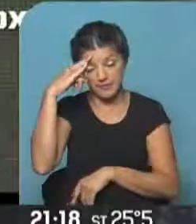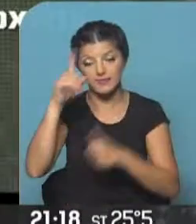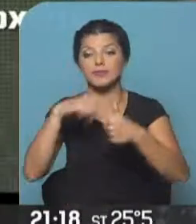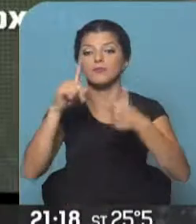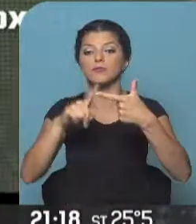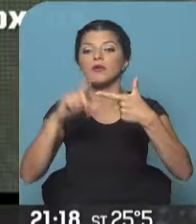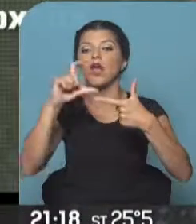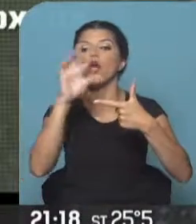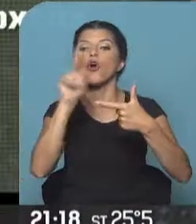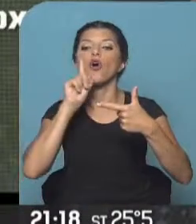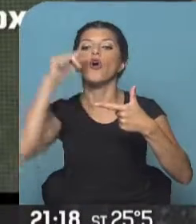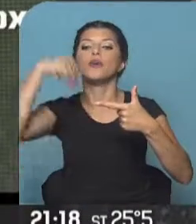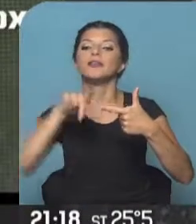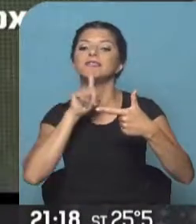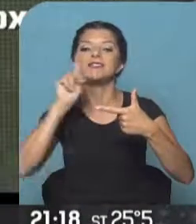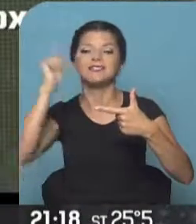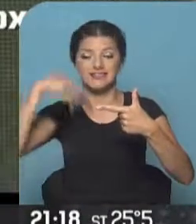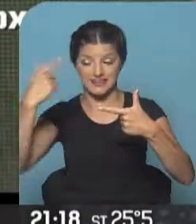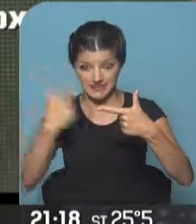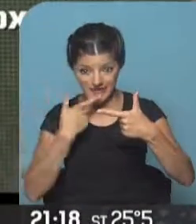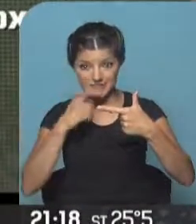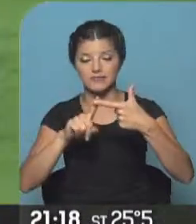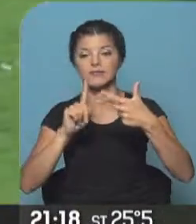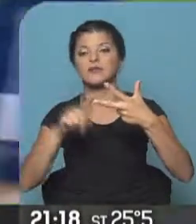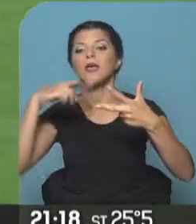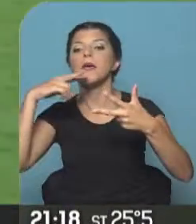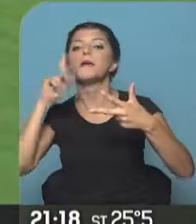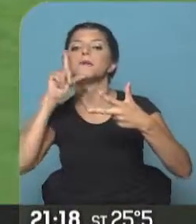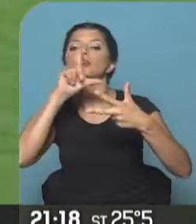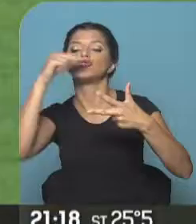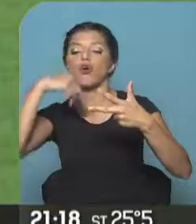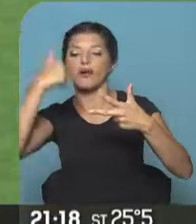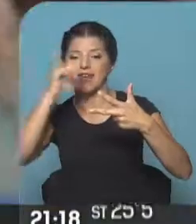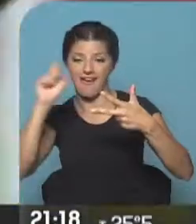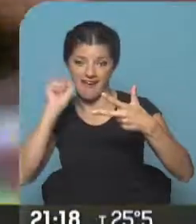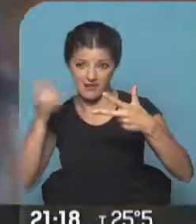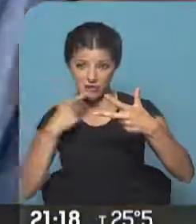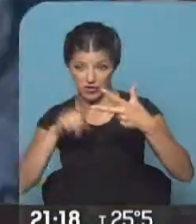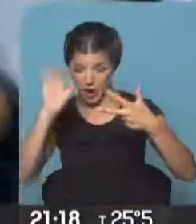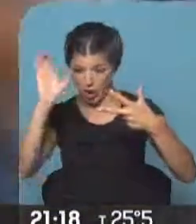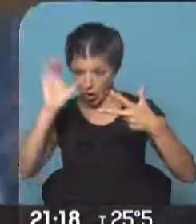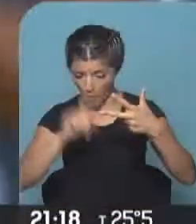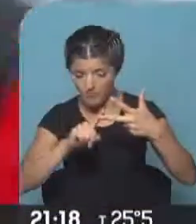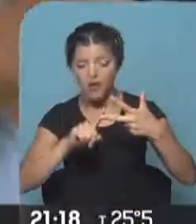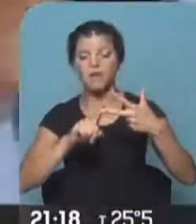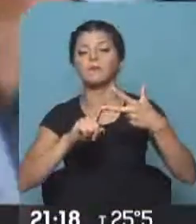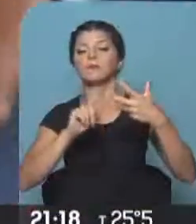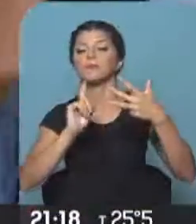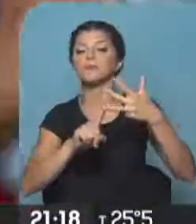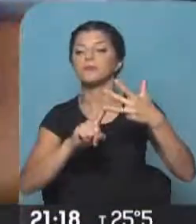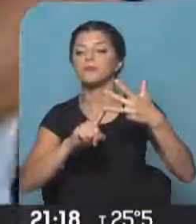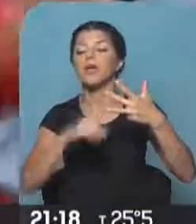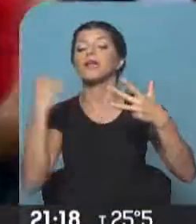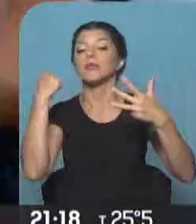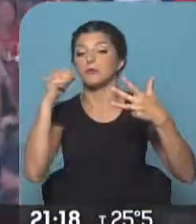a Corinthians, también de Brasil, Millonarios de Bogotá, campeón de Colombia, el equipo que dirige Miguel Ángel Russo, y